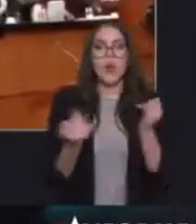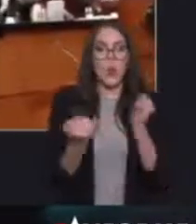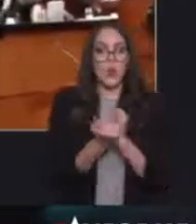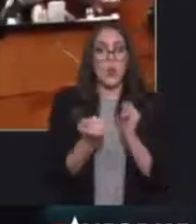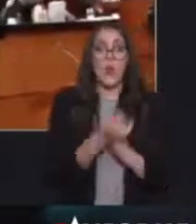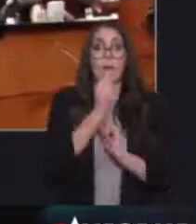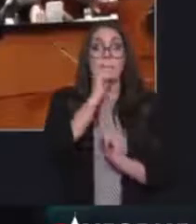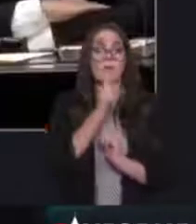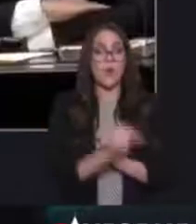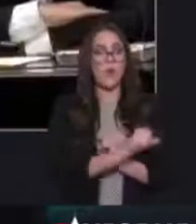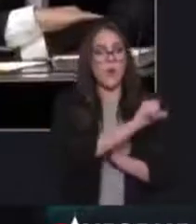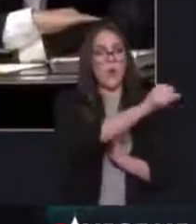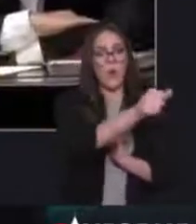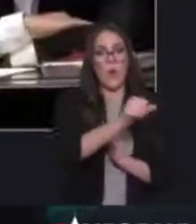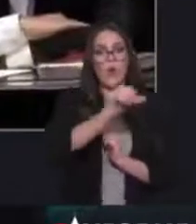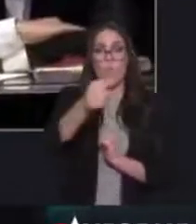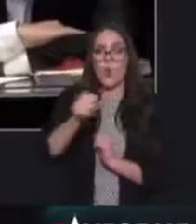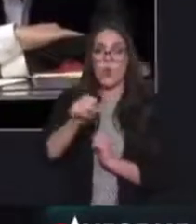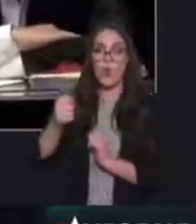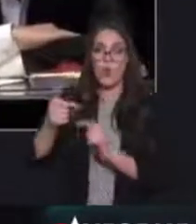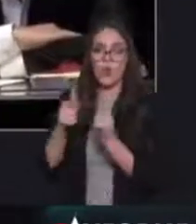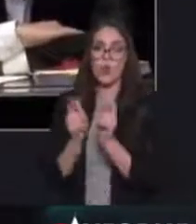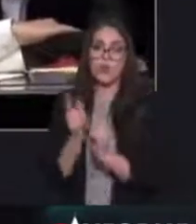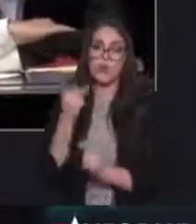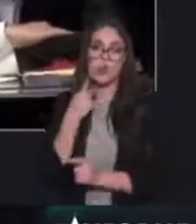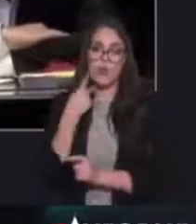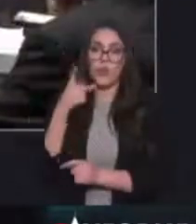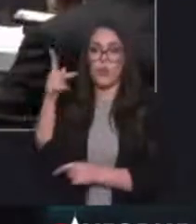de la oposición, cada partido presentó al menos una